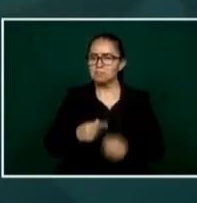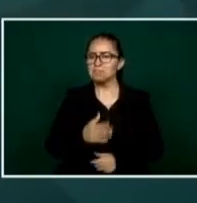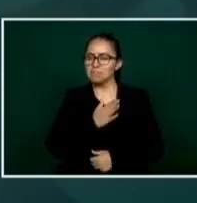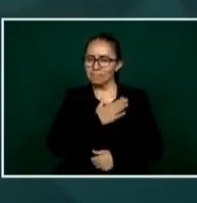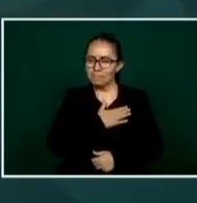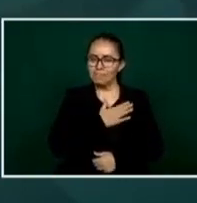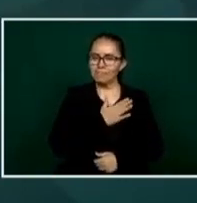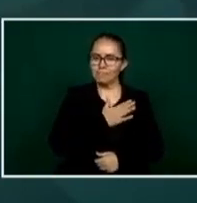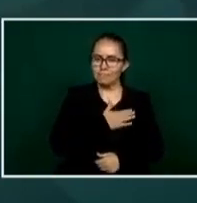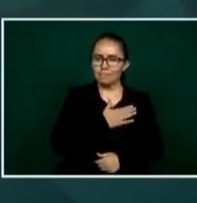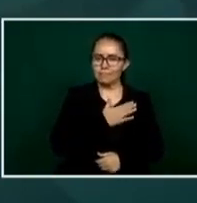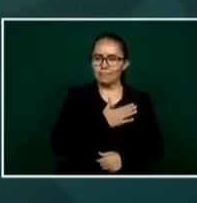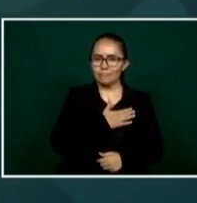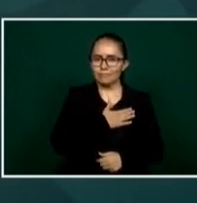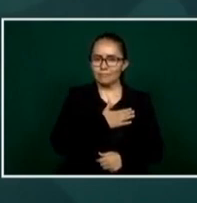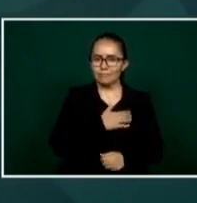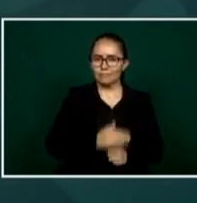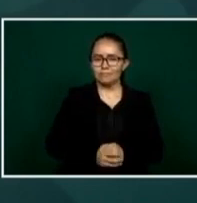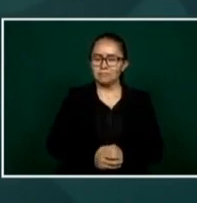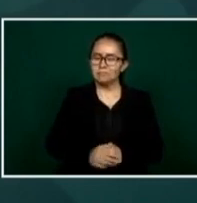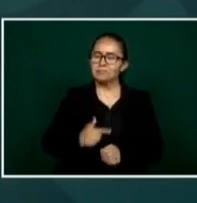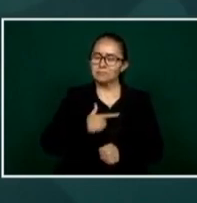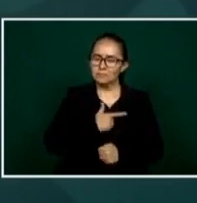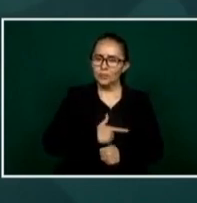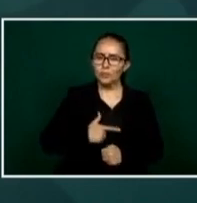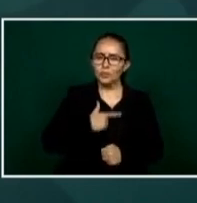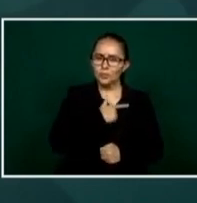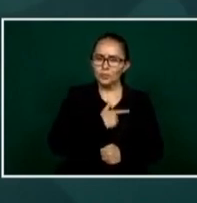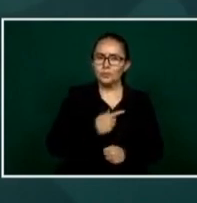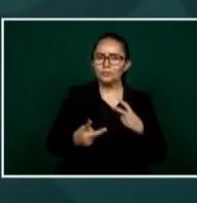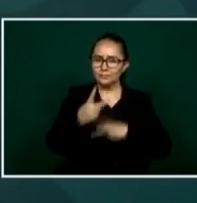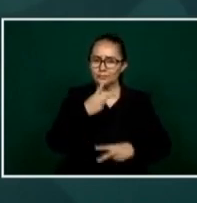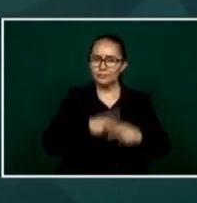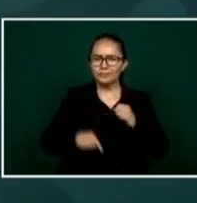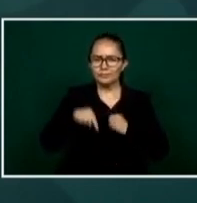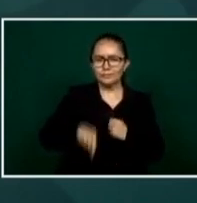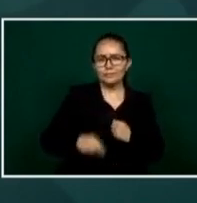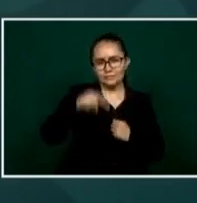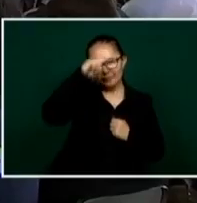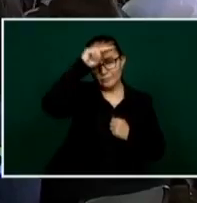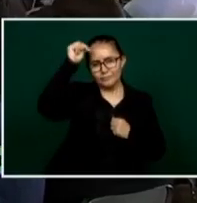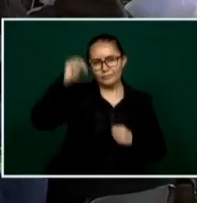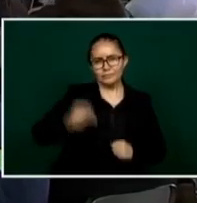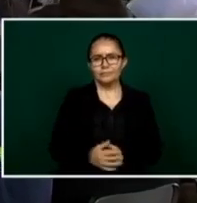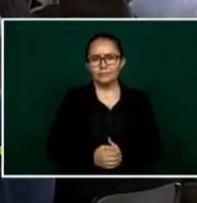buena. Nos da mucho gusto estar aquí en Nayarit y